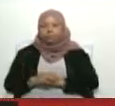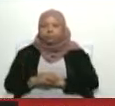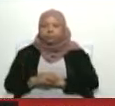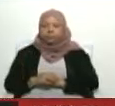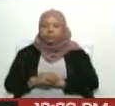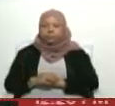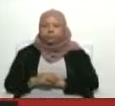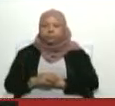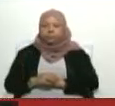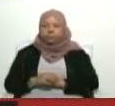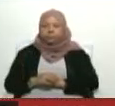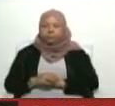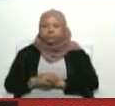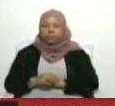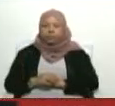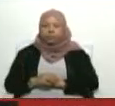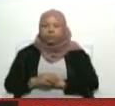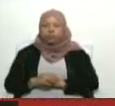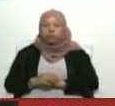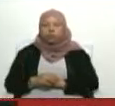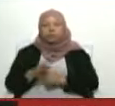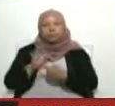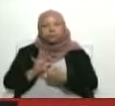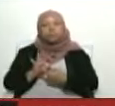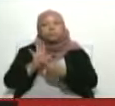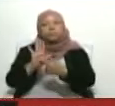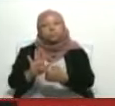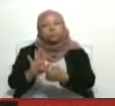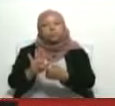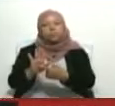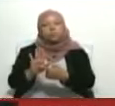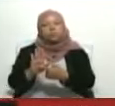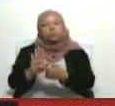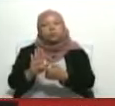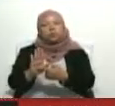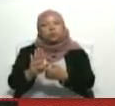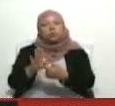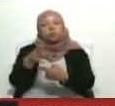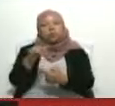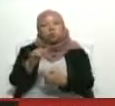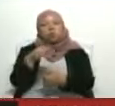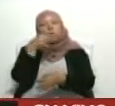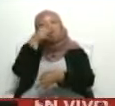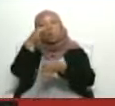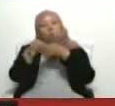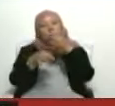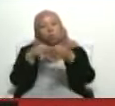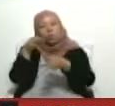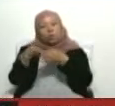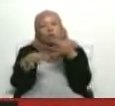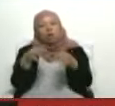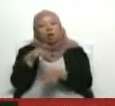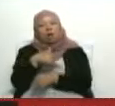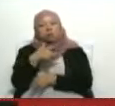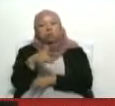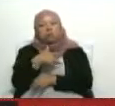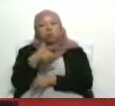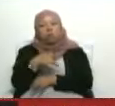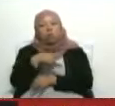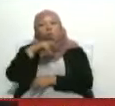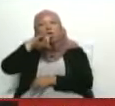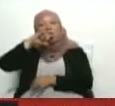porque lo que vamos a mostrar, aparte de lo que expliqué, ese sentimiento que los lleva de